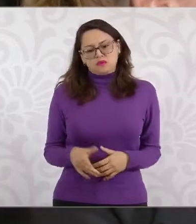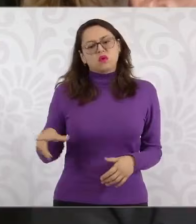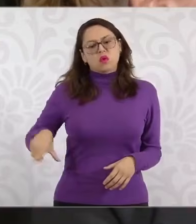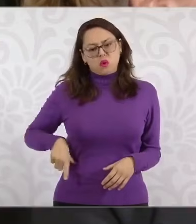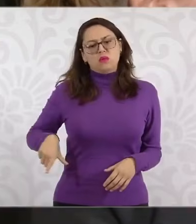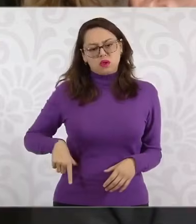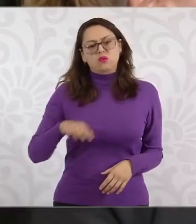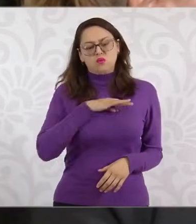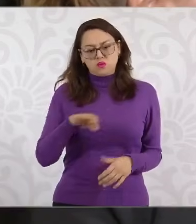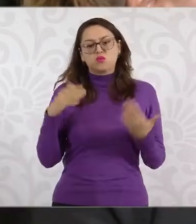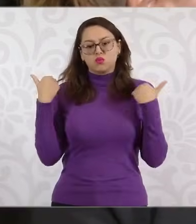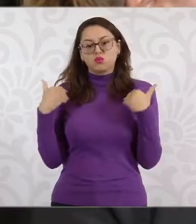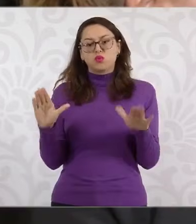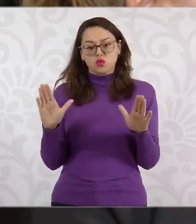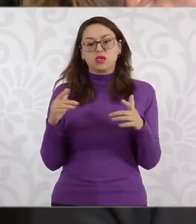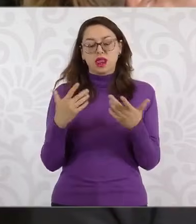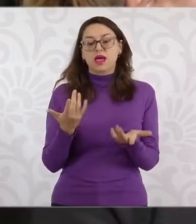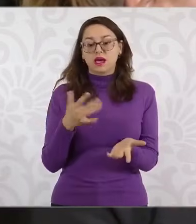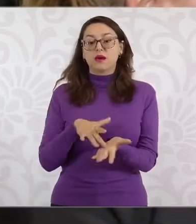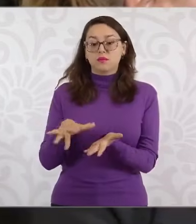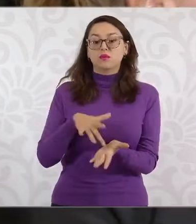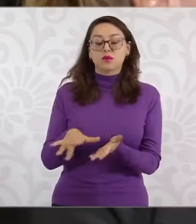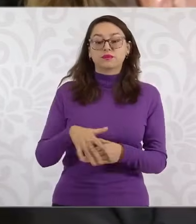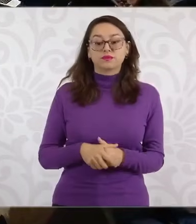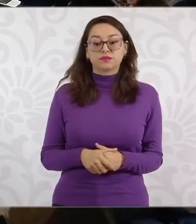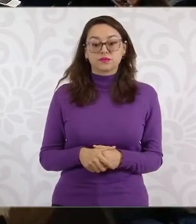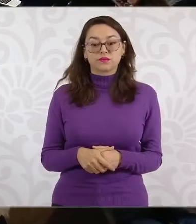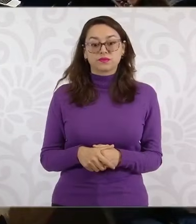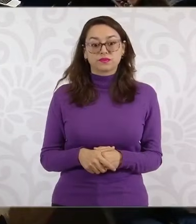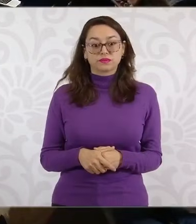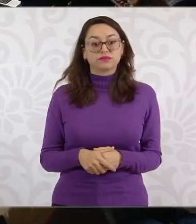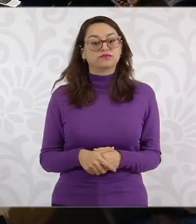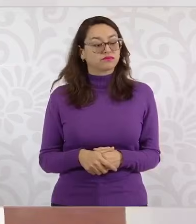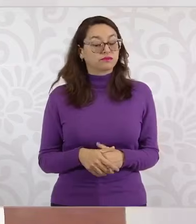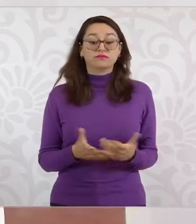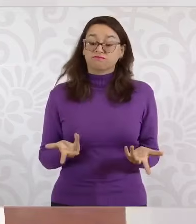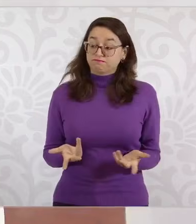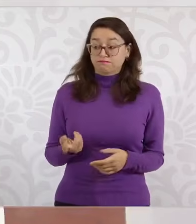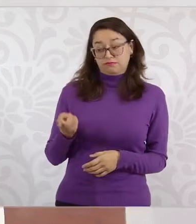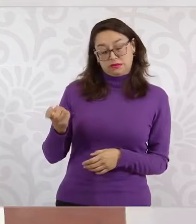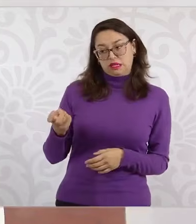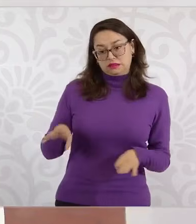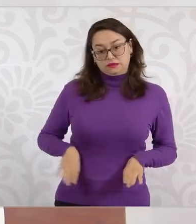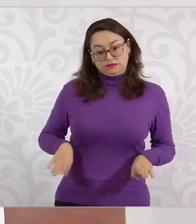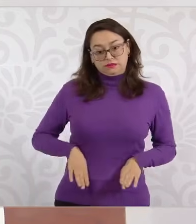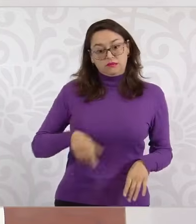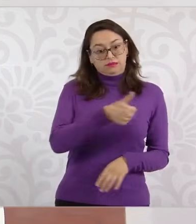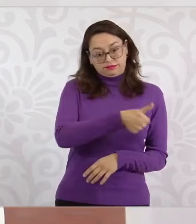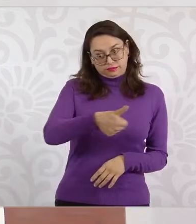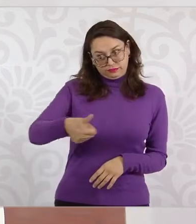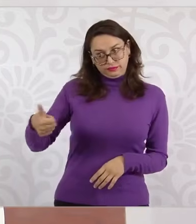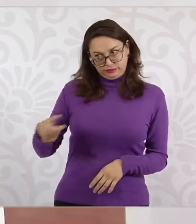pudiera tener mucho campo de participación en ese sentido. Pues eso ya depende de cada quien, ¿no? O sea, lo cierto es que hoy la